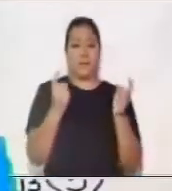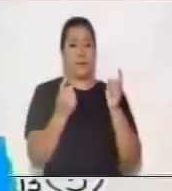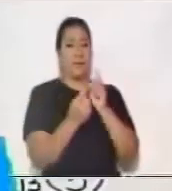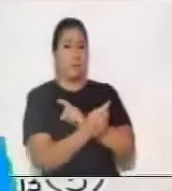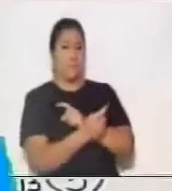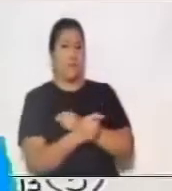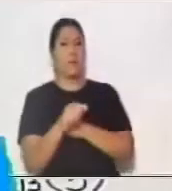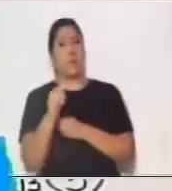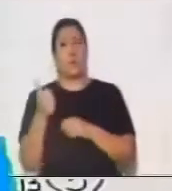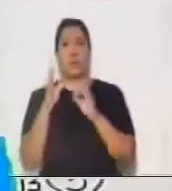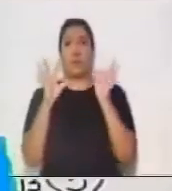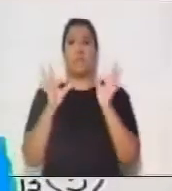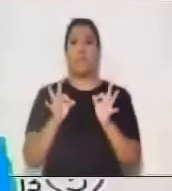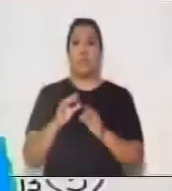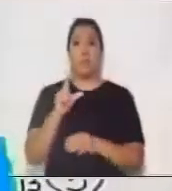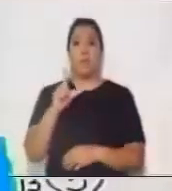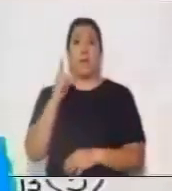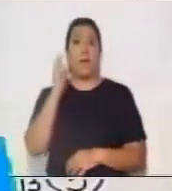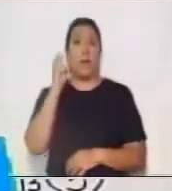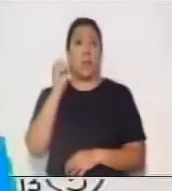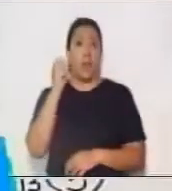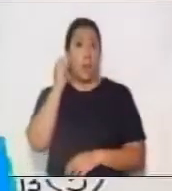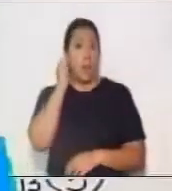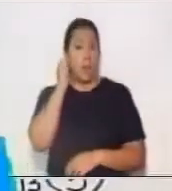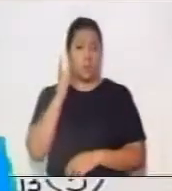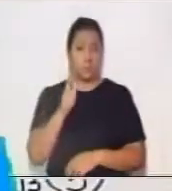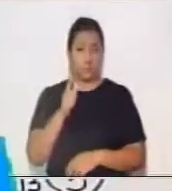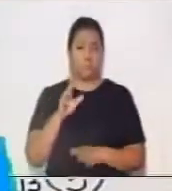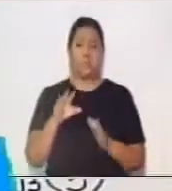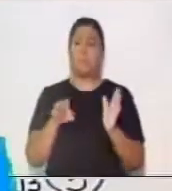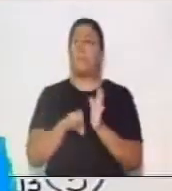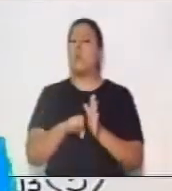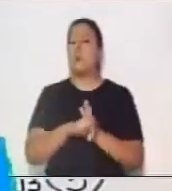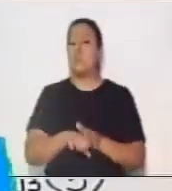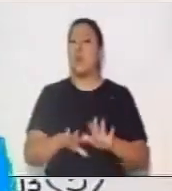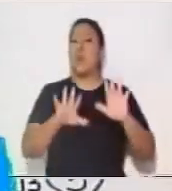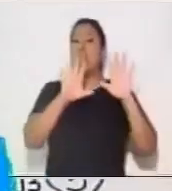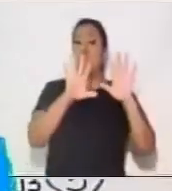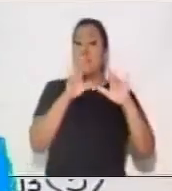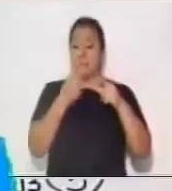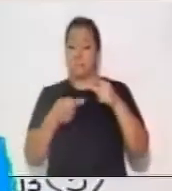Licenciado. Jálate en un rato, vato. Aquí te veo. Bueno, ahí lo veo. Gracias.